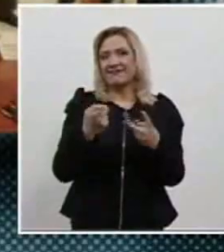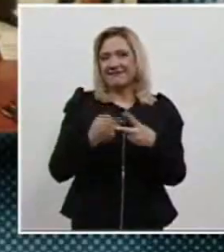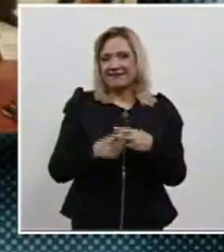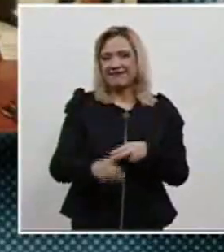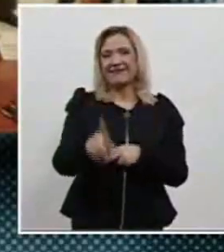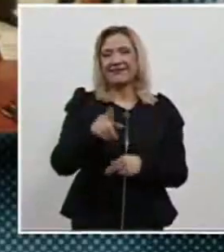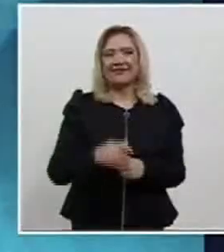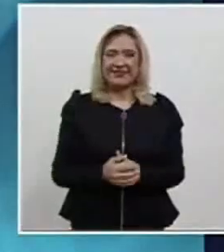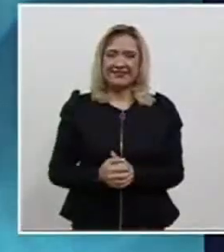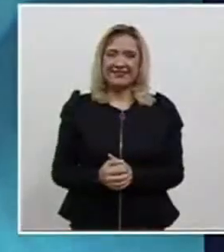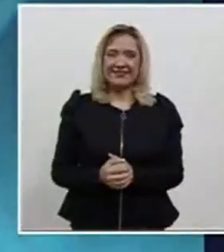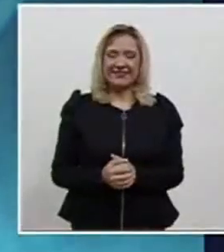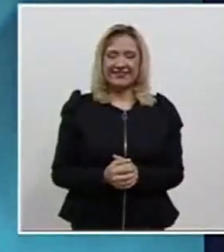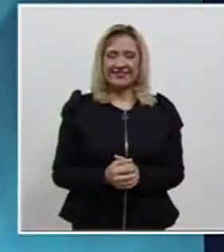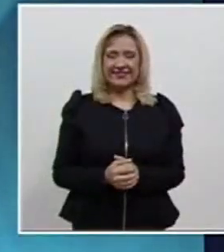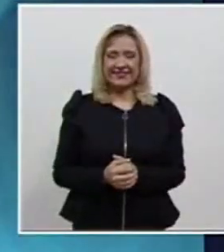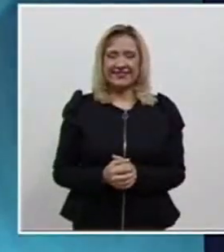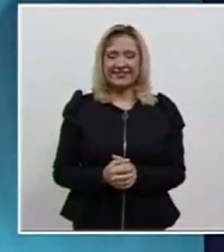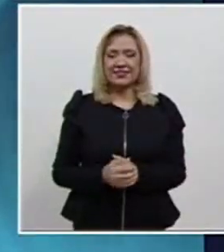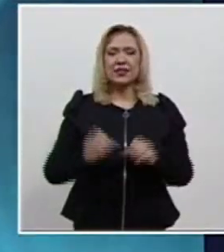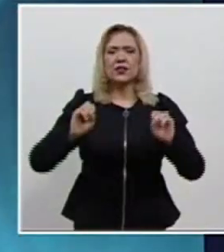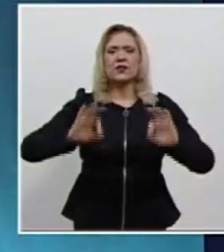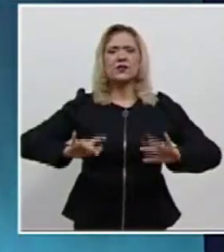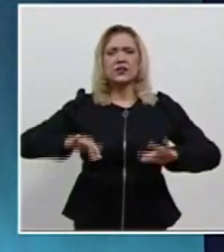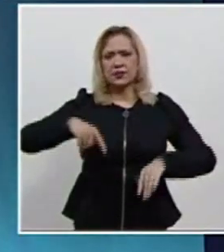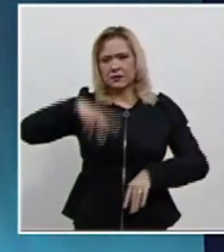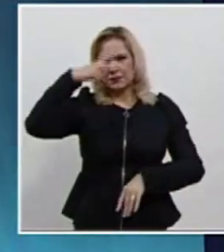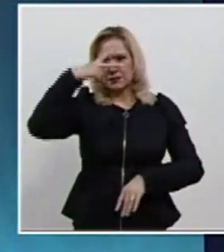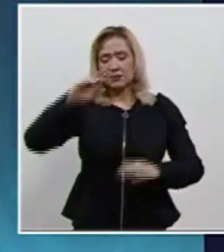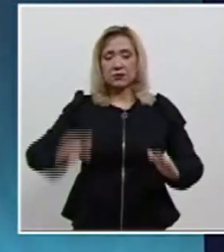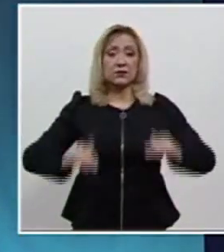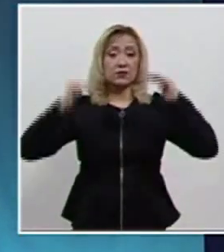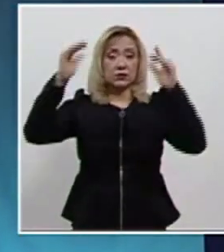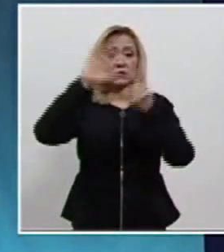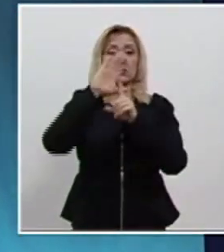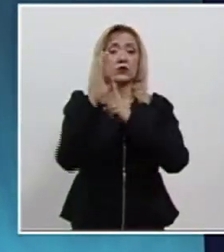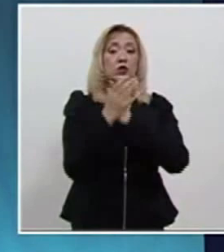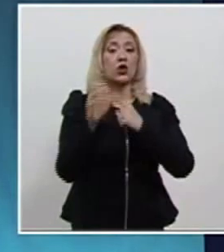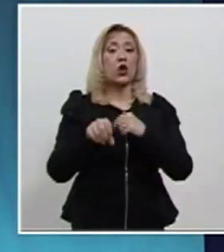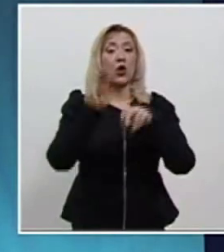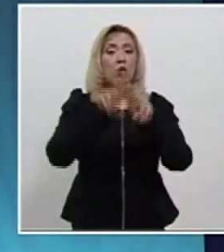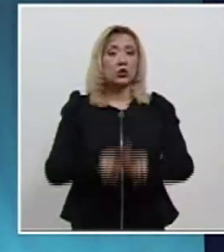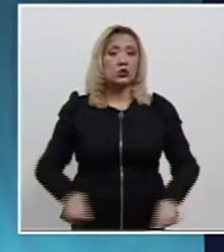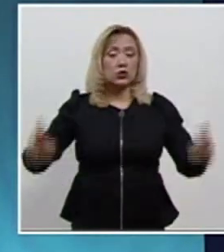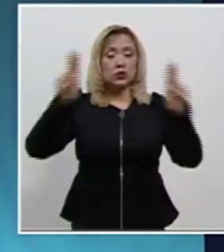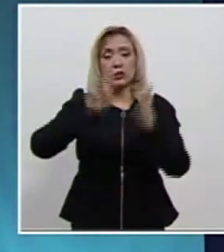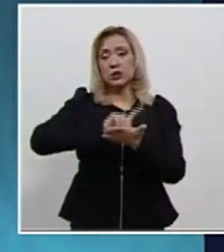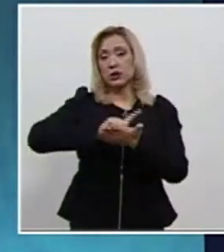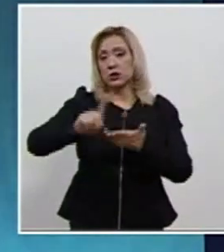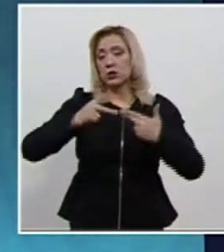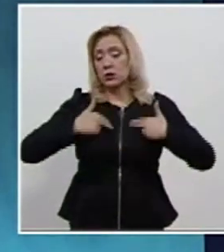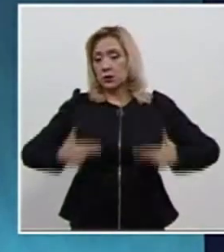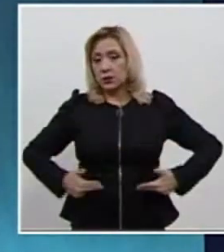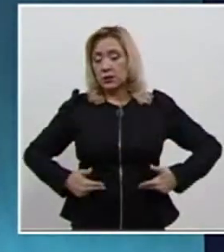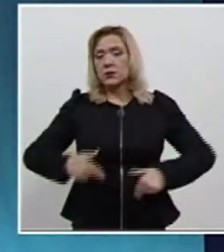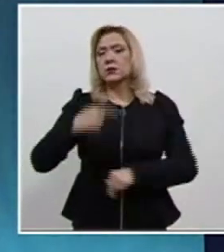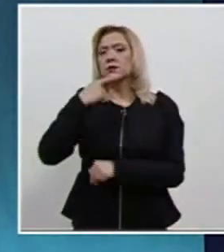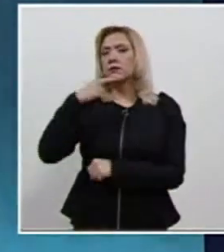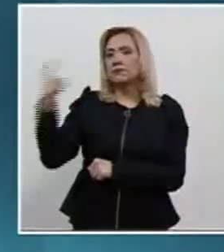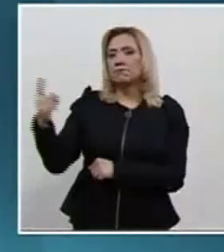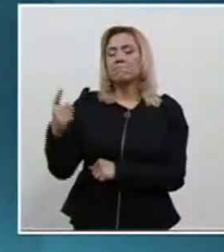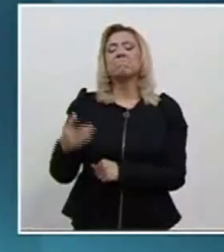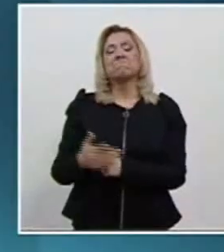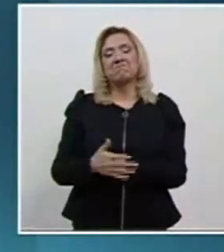Daza. Y la Oficina en México del Alto Comisionado de las Naciones Unidas para los Derechos Humanos celebra